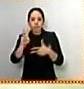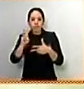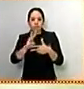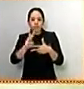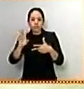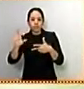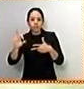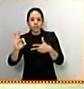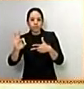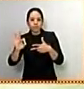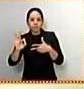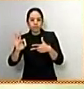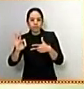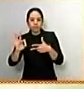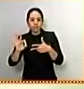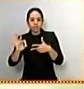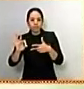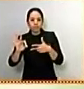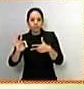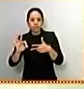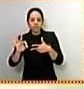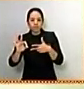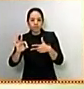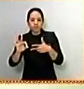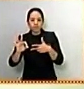69 y el tercer y último número